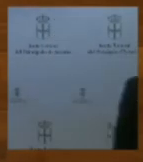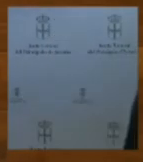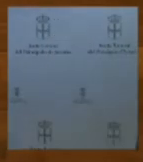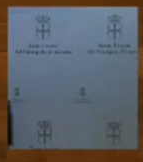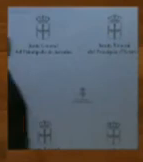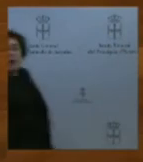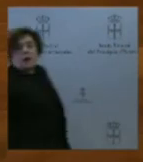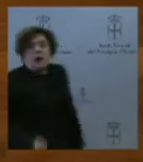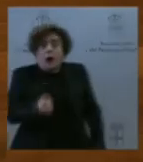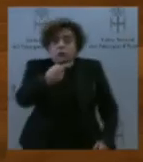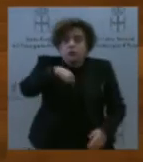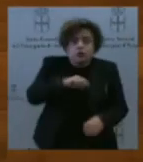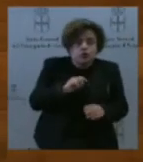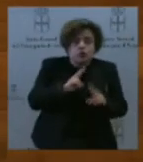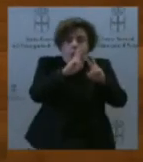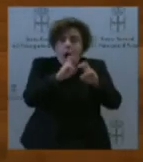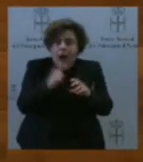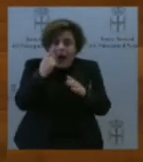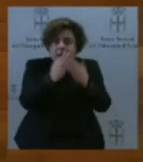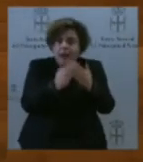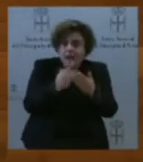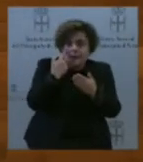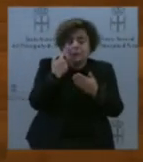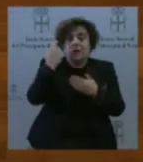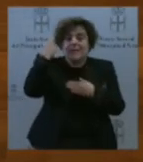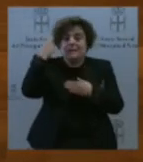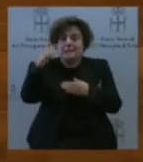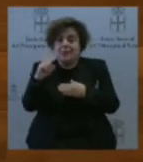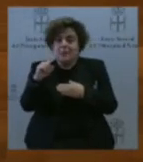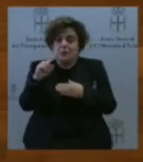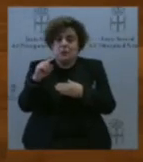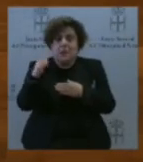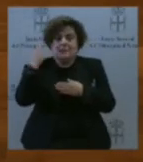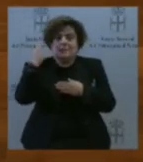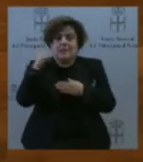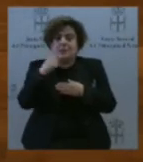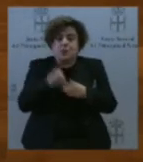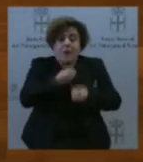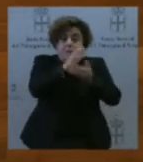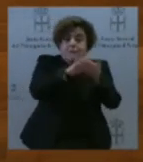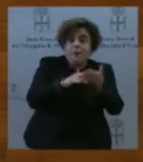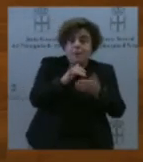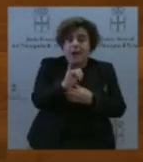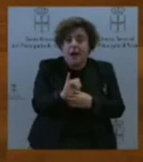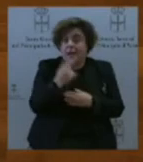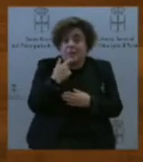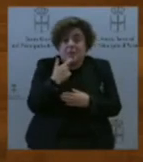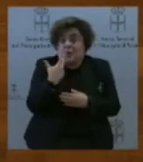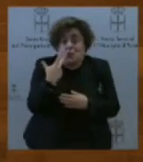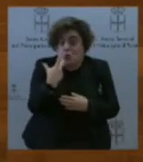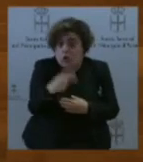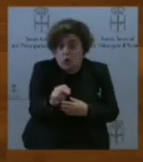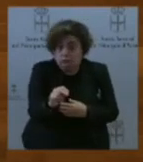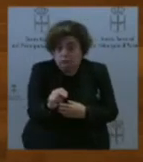sabemos, bueno, tenemos el informe que nos dice que no. Otra cosa es que sea un informe equivocado.